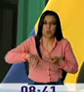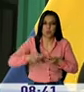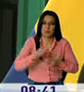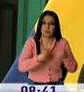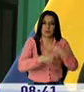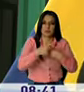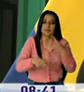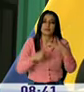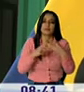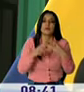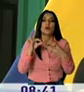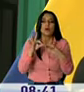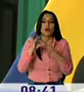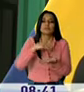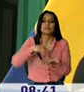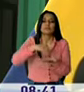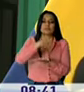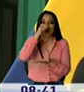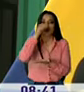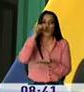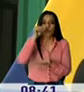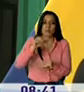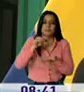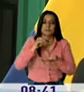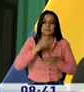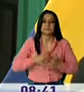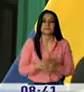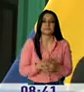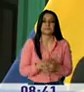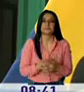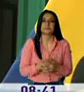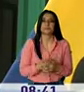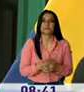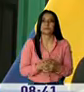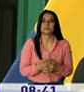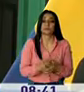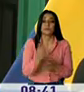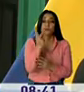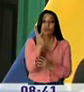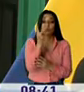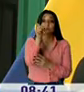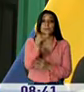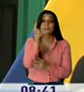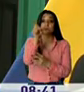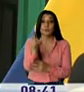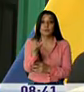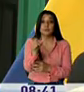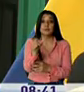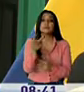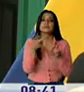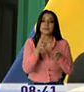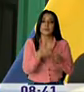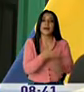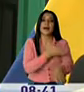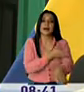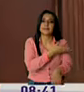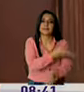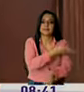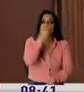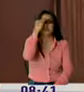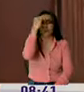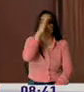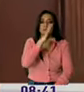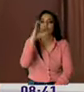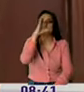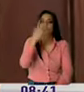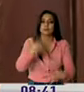tenencia de sustancias y 2 también registran órdenes de captura. En los